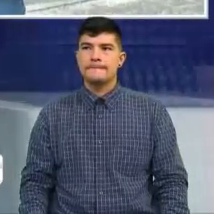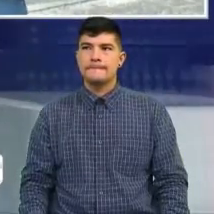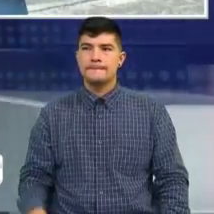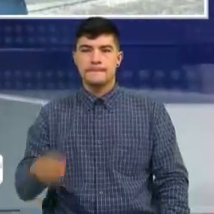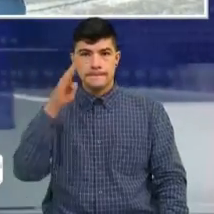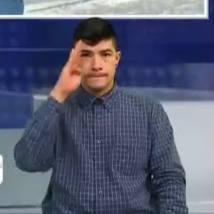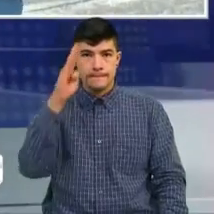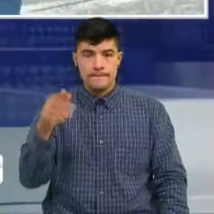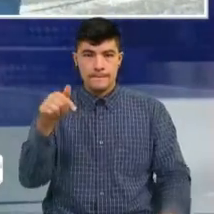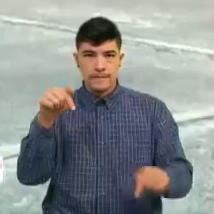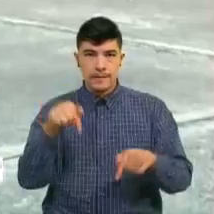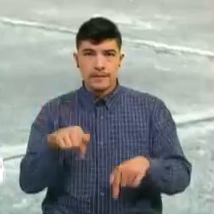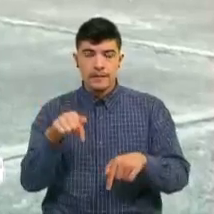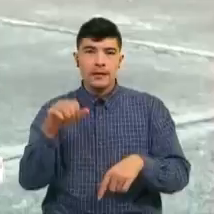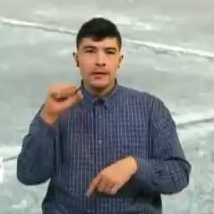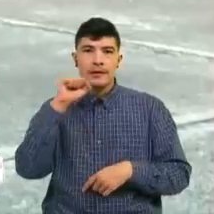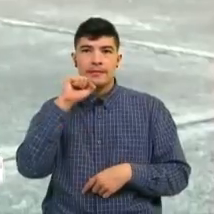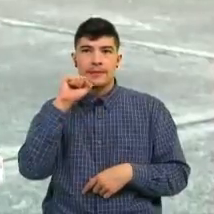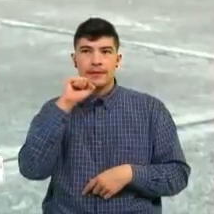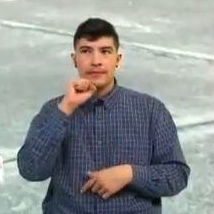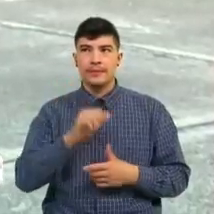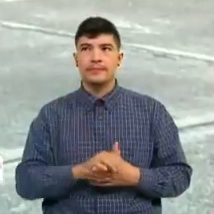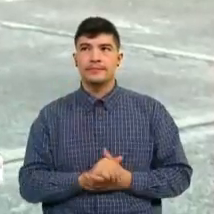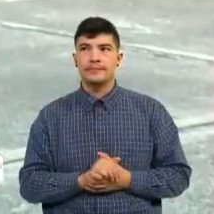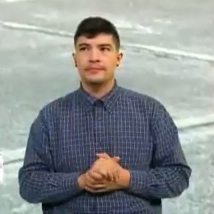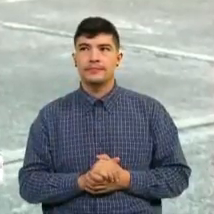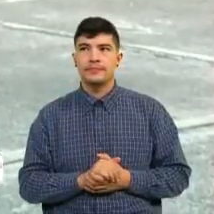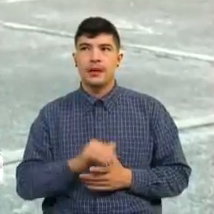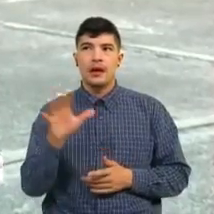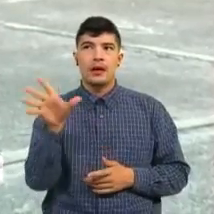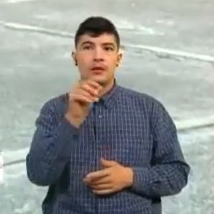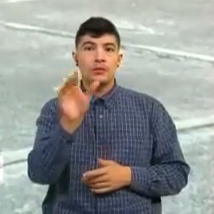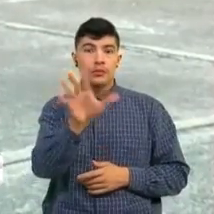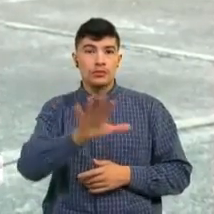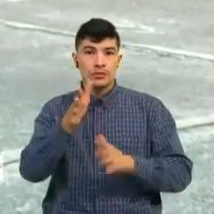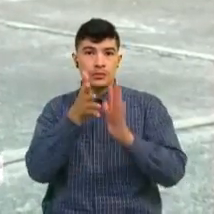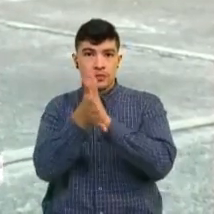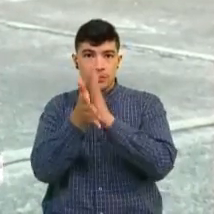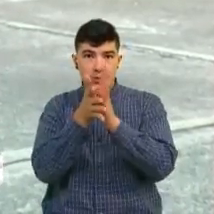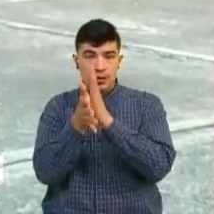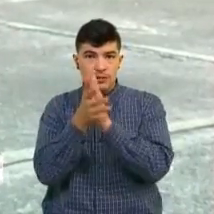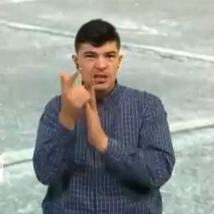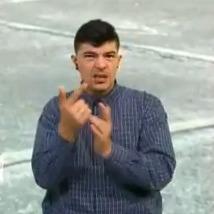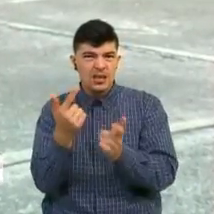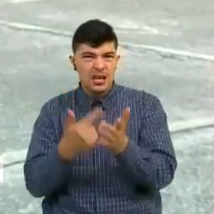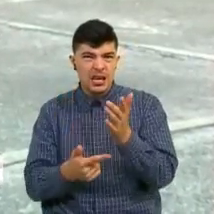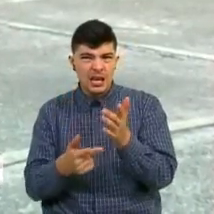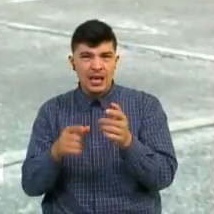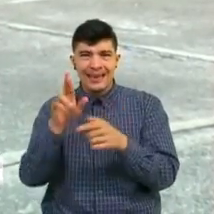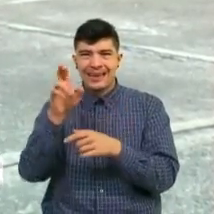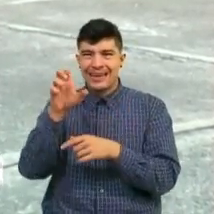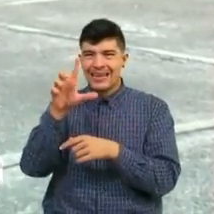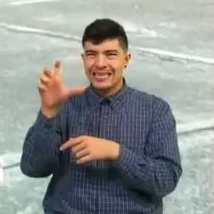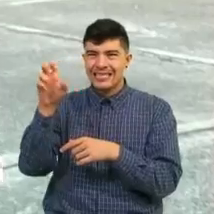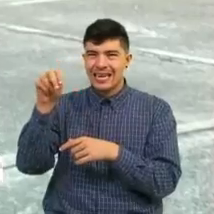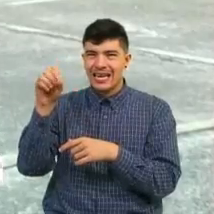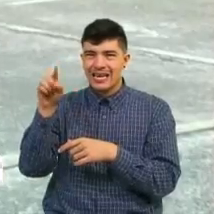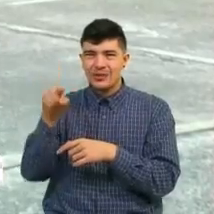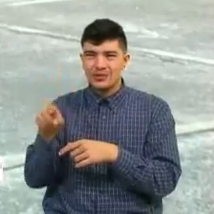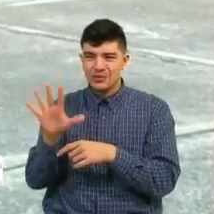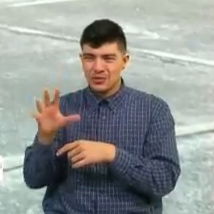Saludo cordial desde la Villa del Sol. Les comentamos a todos ustedes inmediatamente que rellenos sanitarios